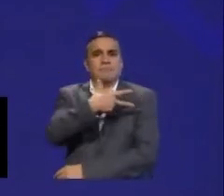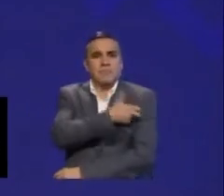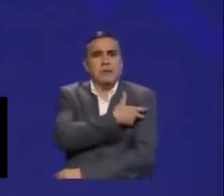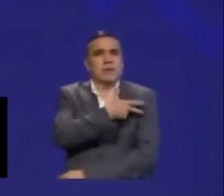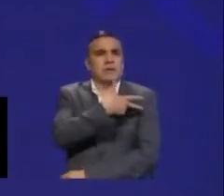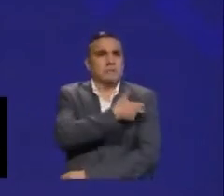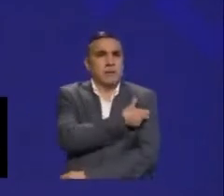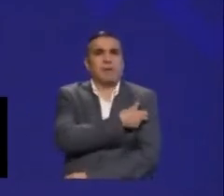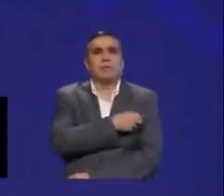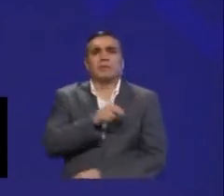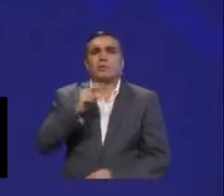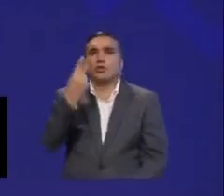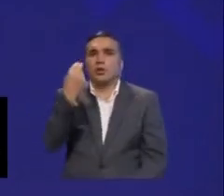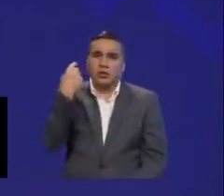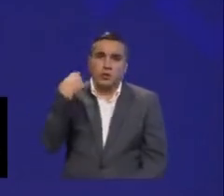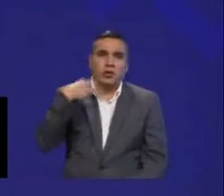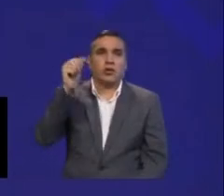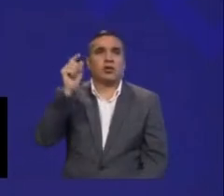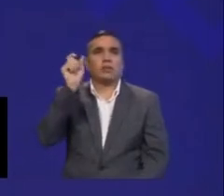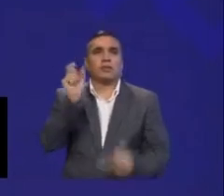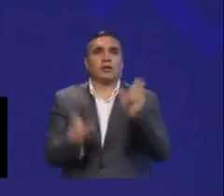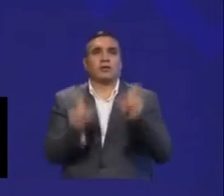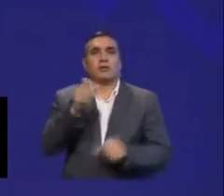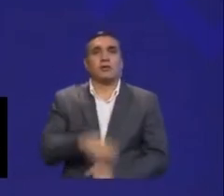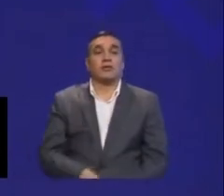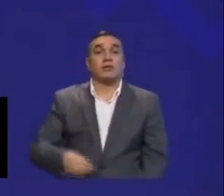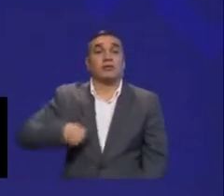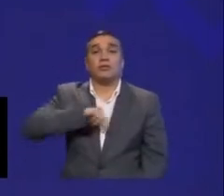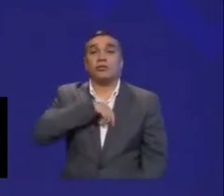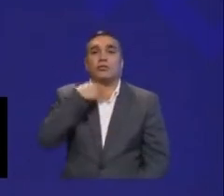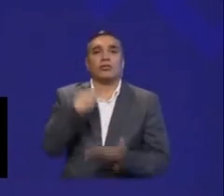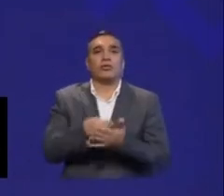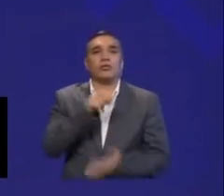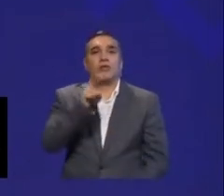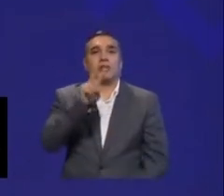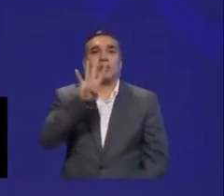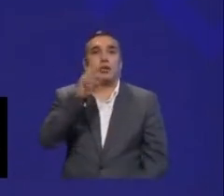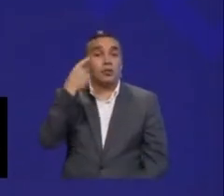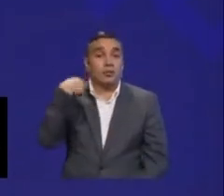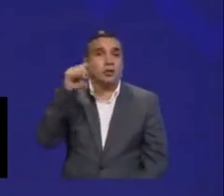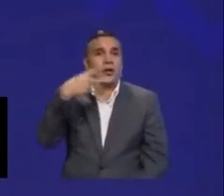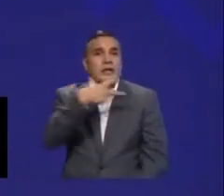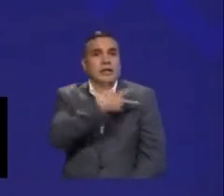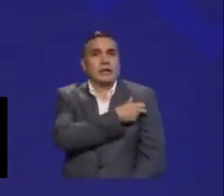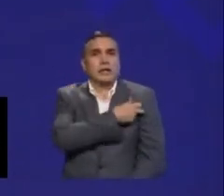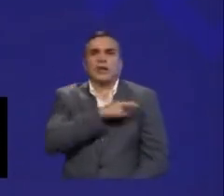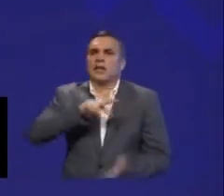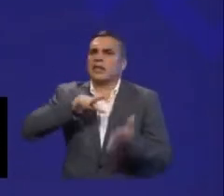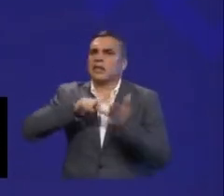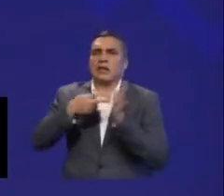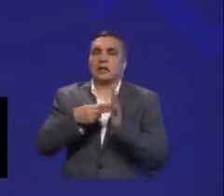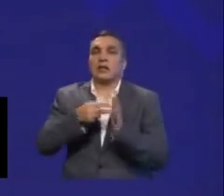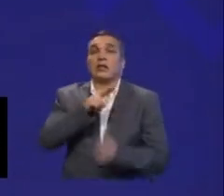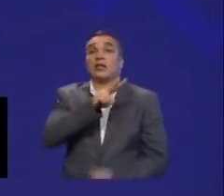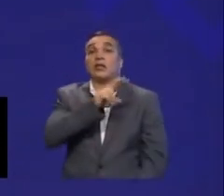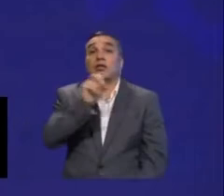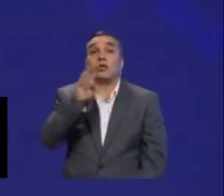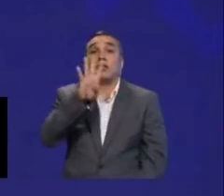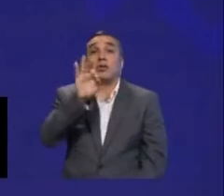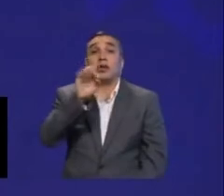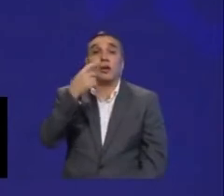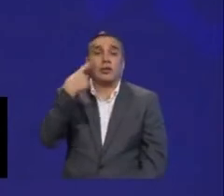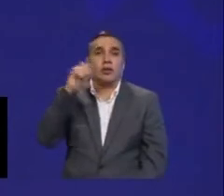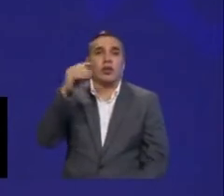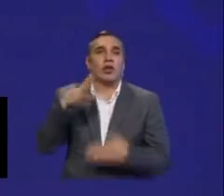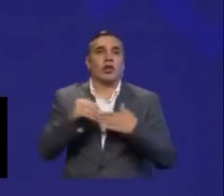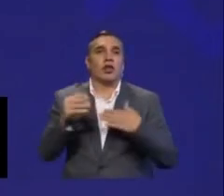a vacunar a 12 millones de personas. Vamos a comprar 24 millones de vacunas. Eso significa 240